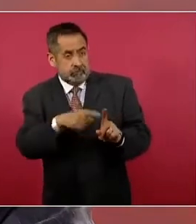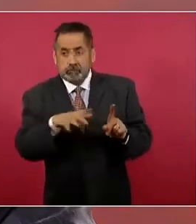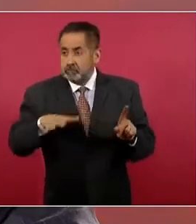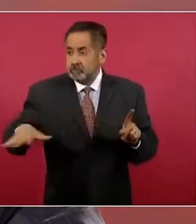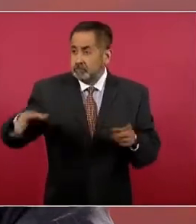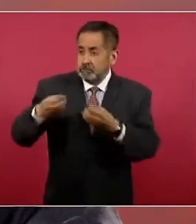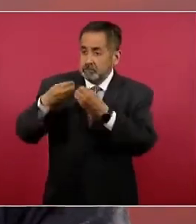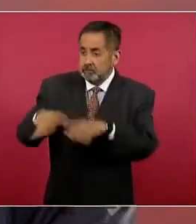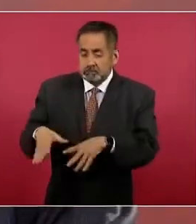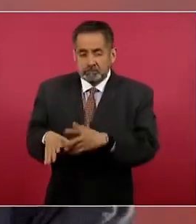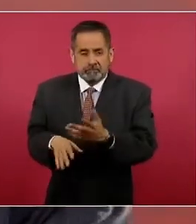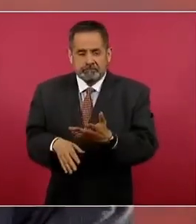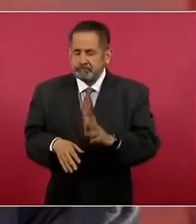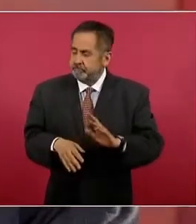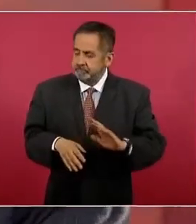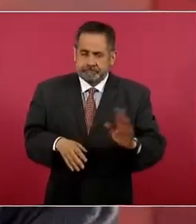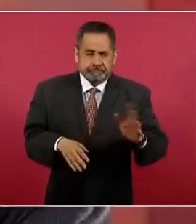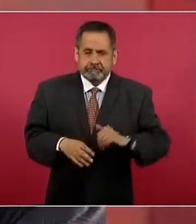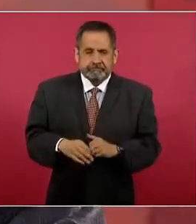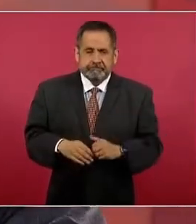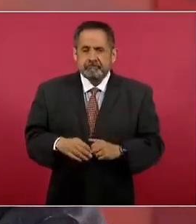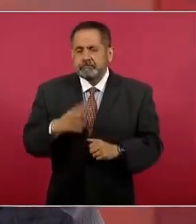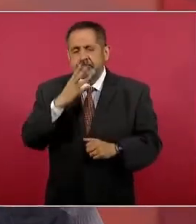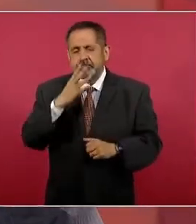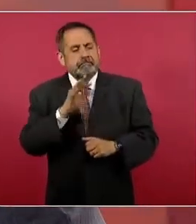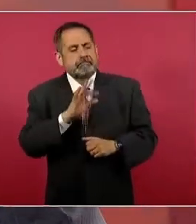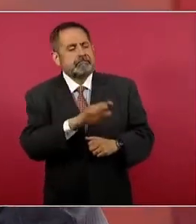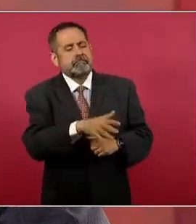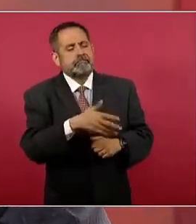que no se hagan las cosas a la ligera.